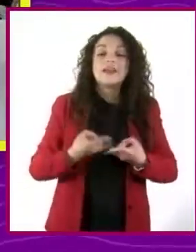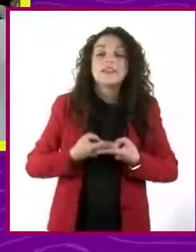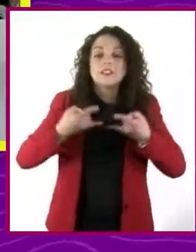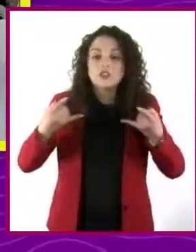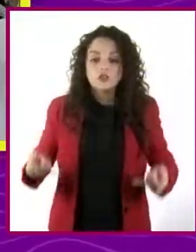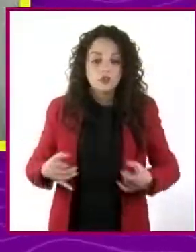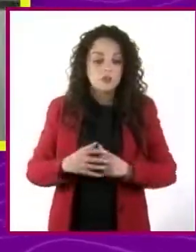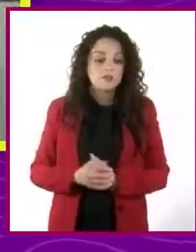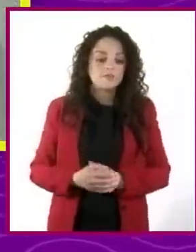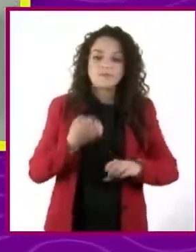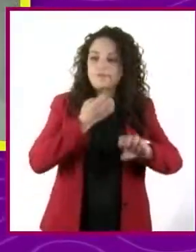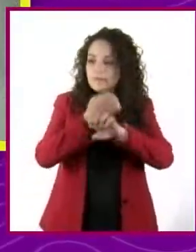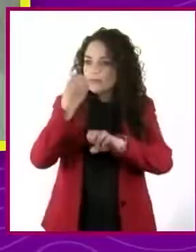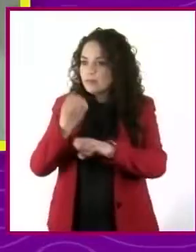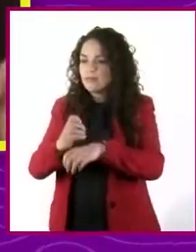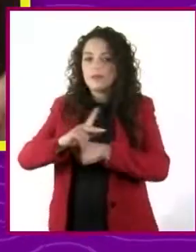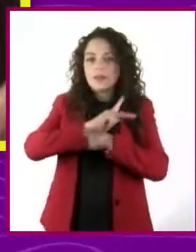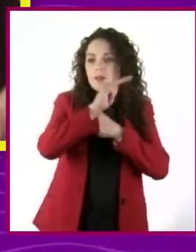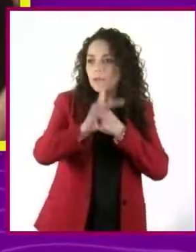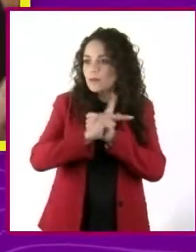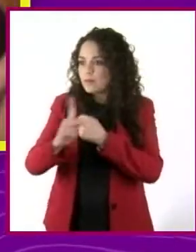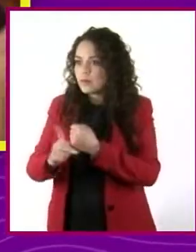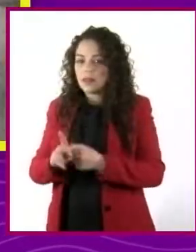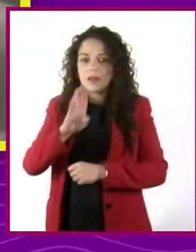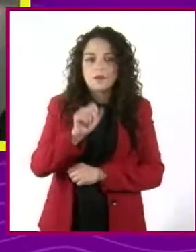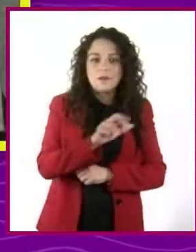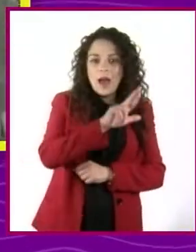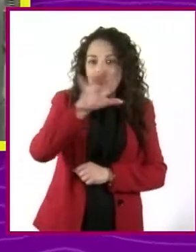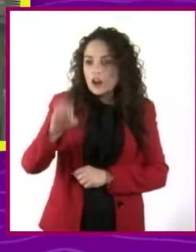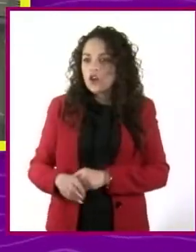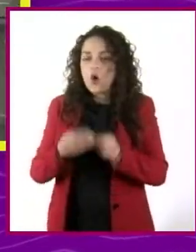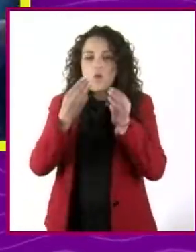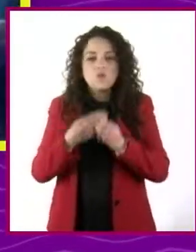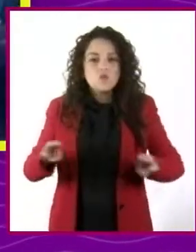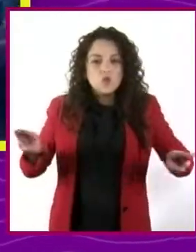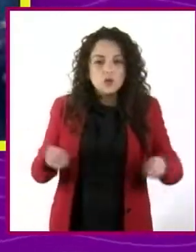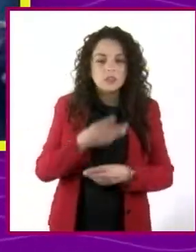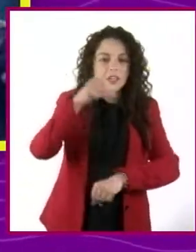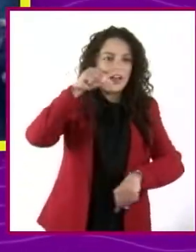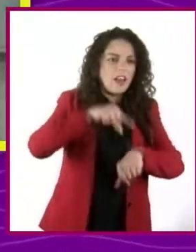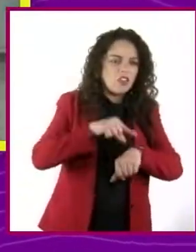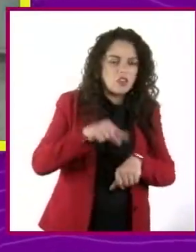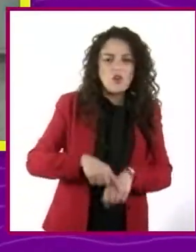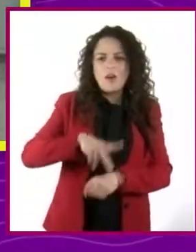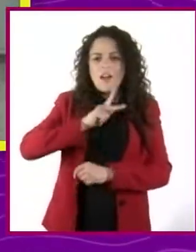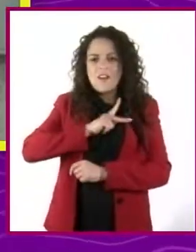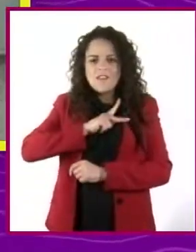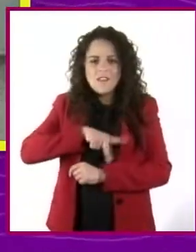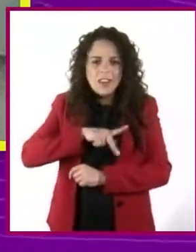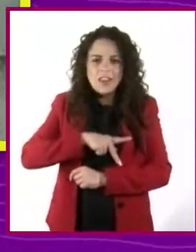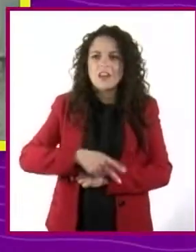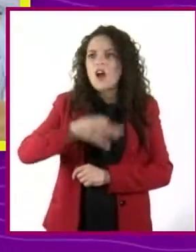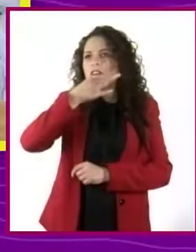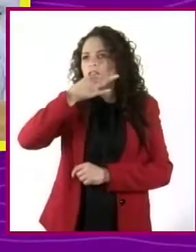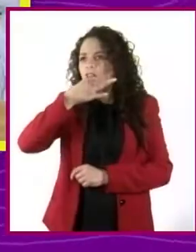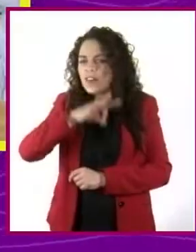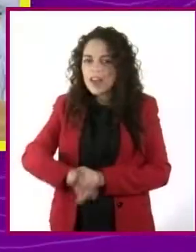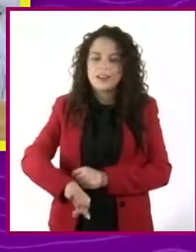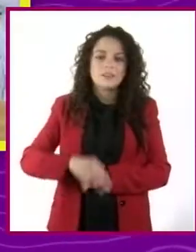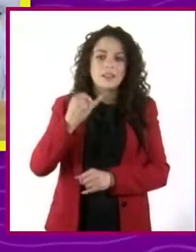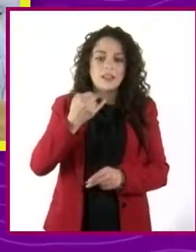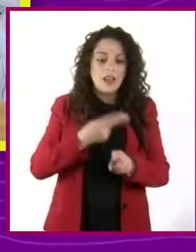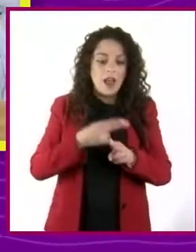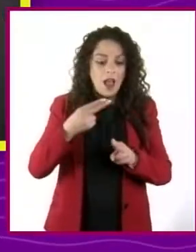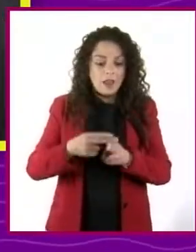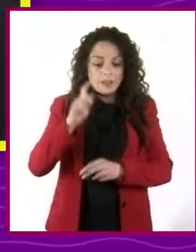las sociedades, el barrio, la música, la medicina, los virus, las fiestas patronales y hasta